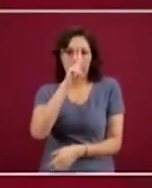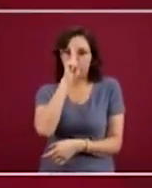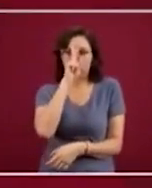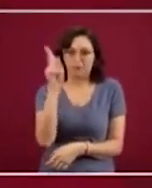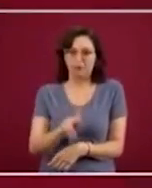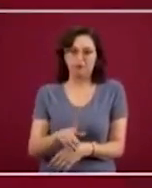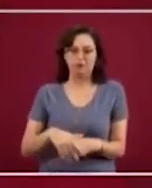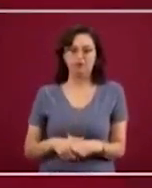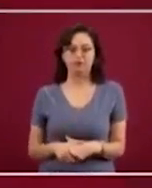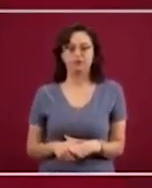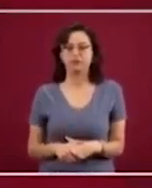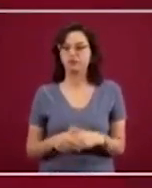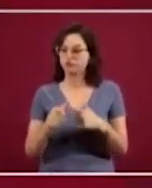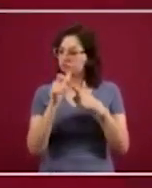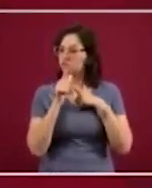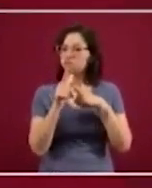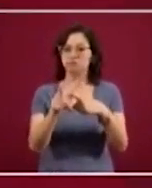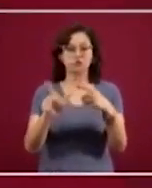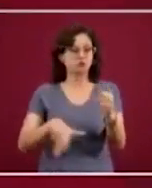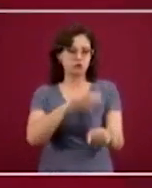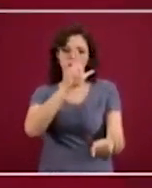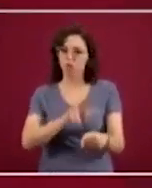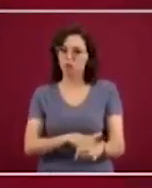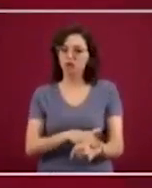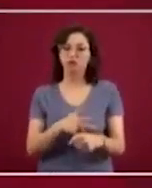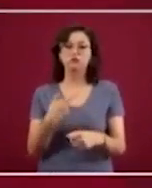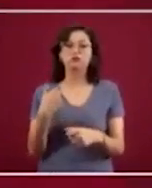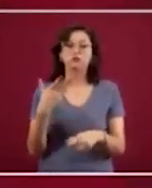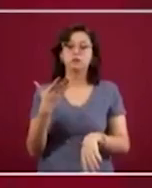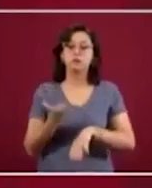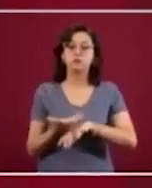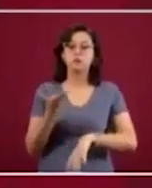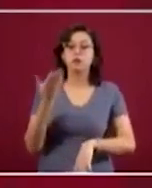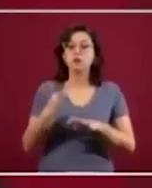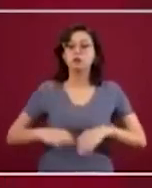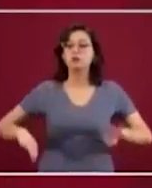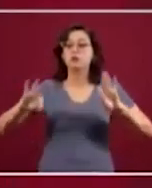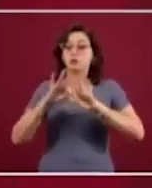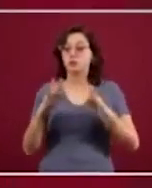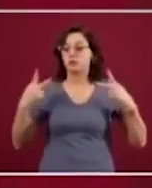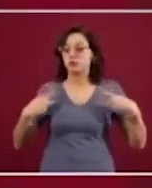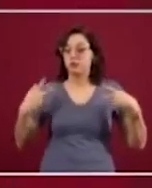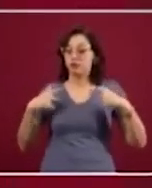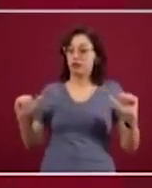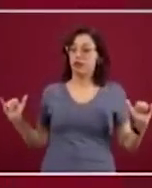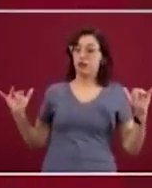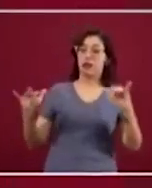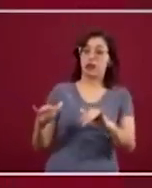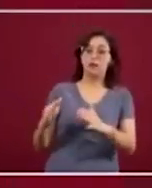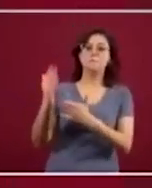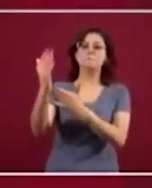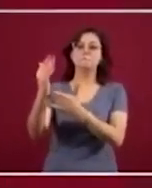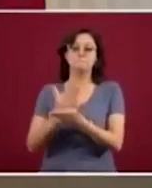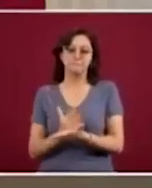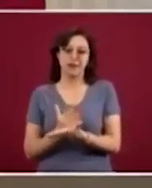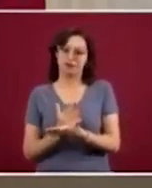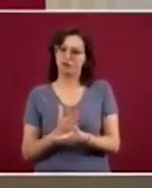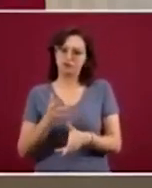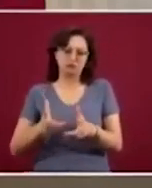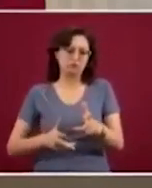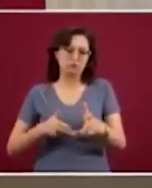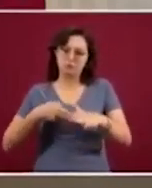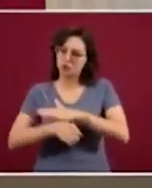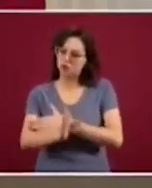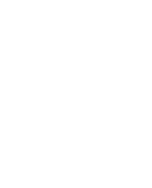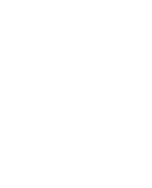medida útil seguirá operando de manera normal lo importante es reducir la afluencia hacia el metro y no reducir el